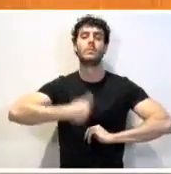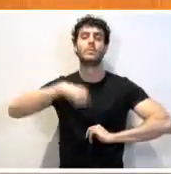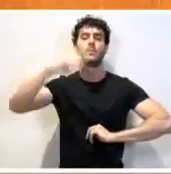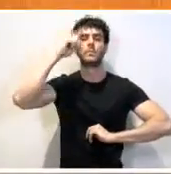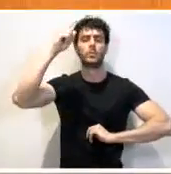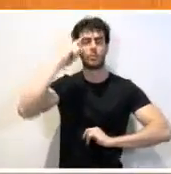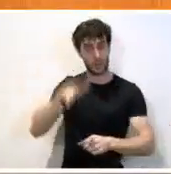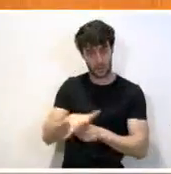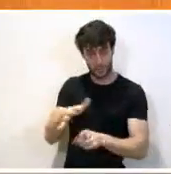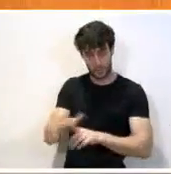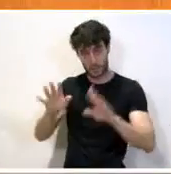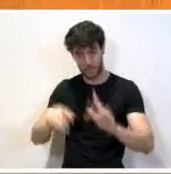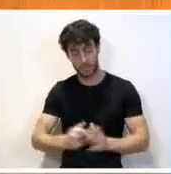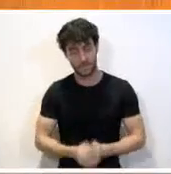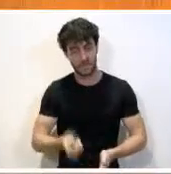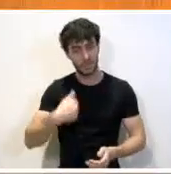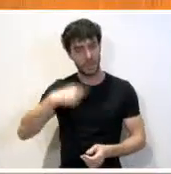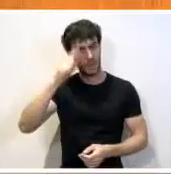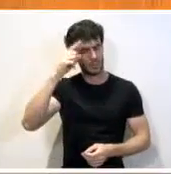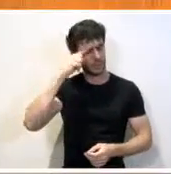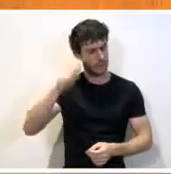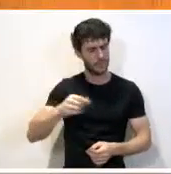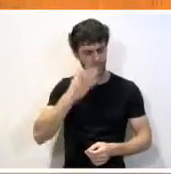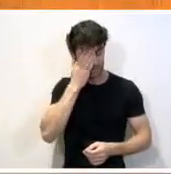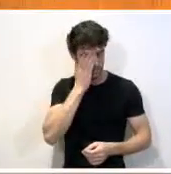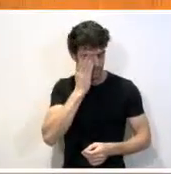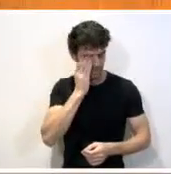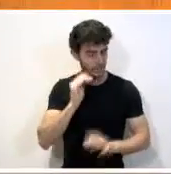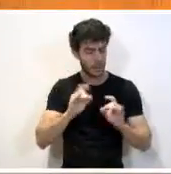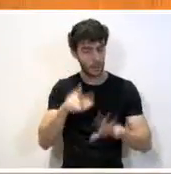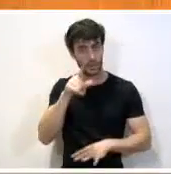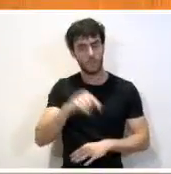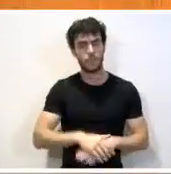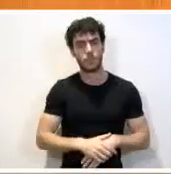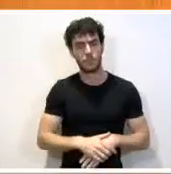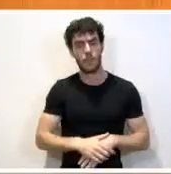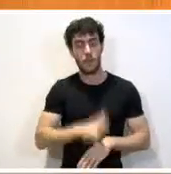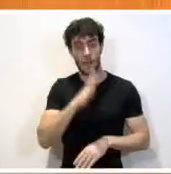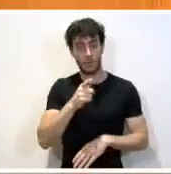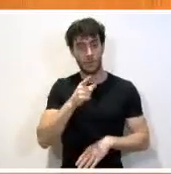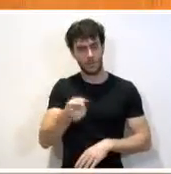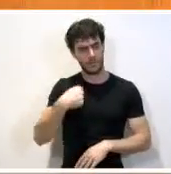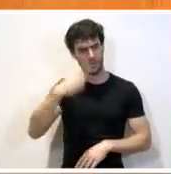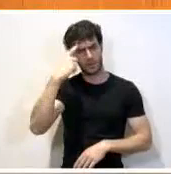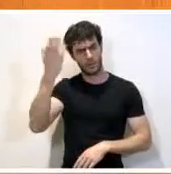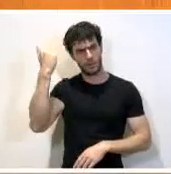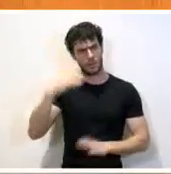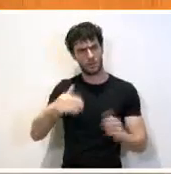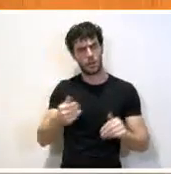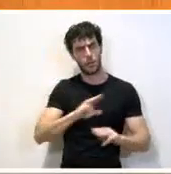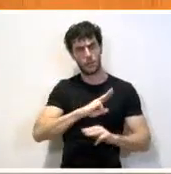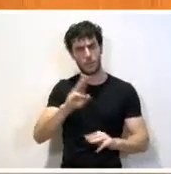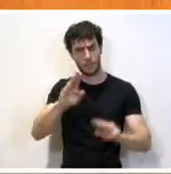cierta influencia. También soy consciente, como lo es usted, porque también no estaba usted, creo, directamente, pero su partido